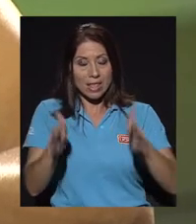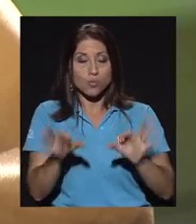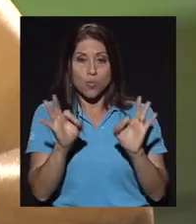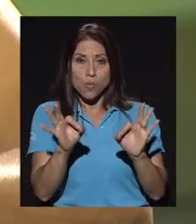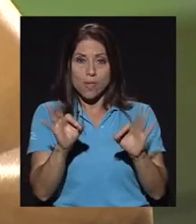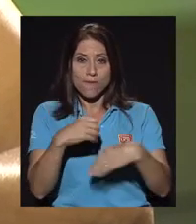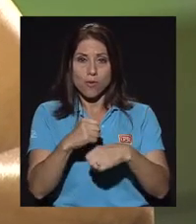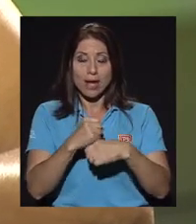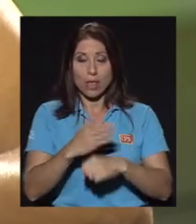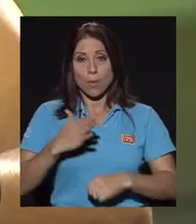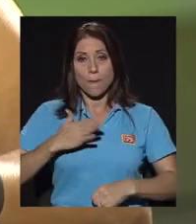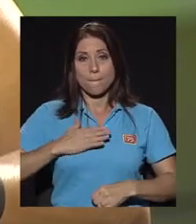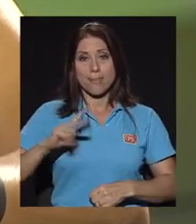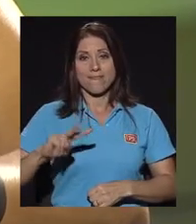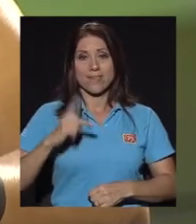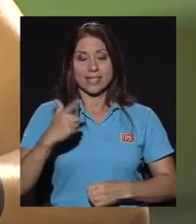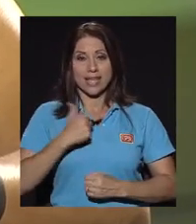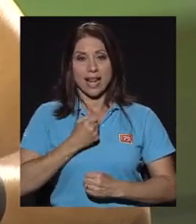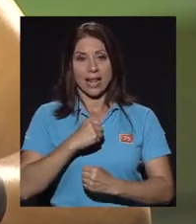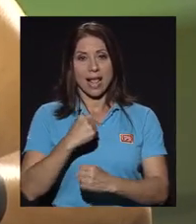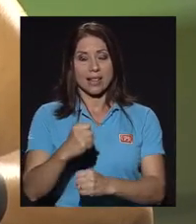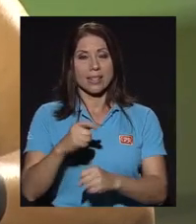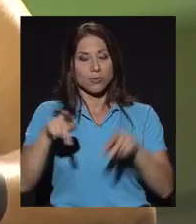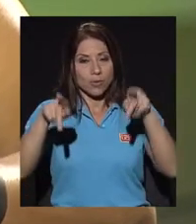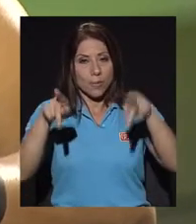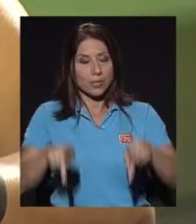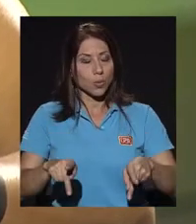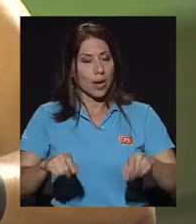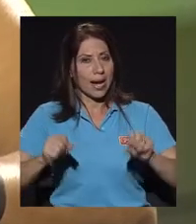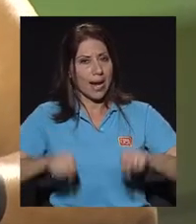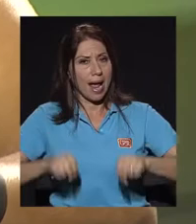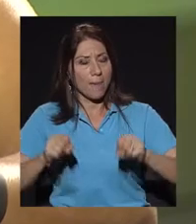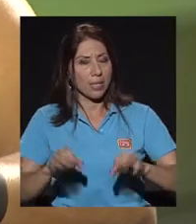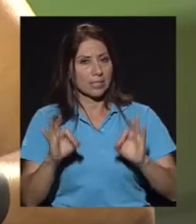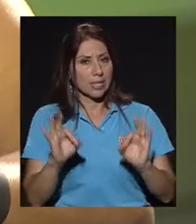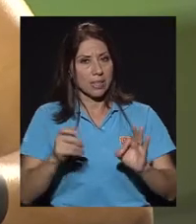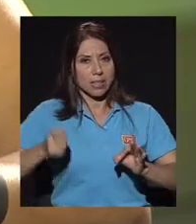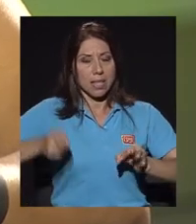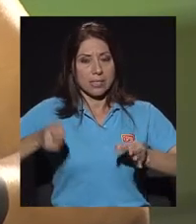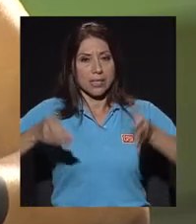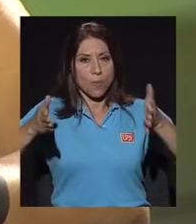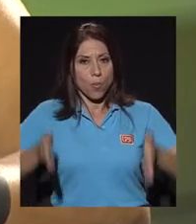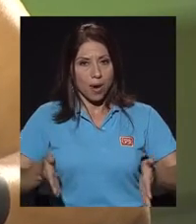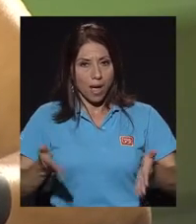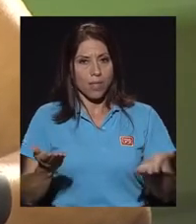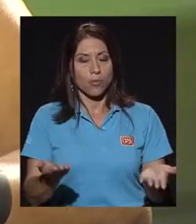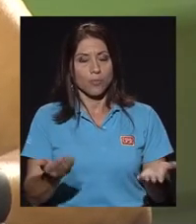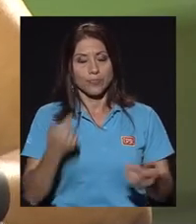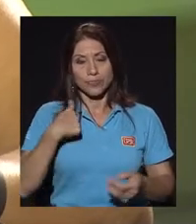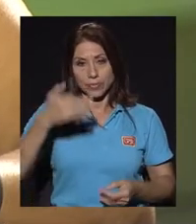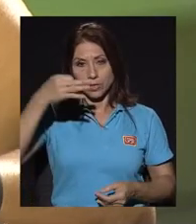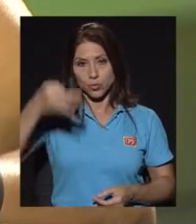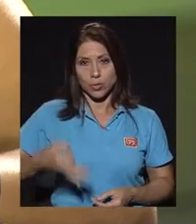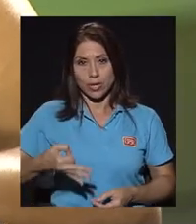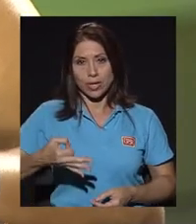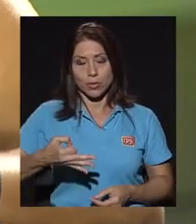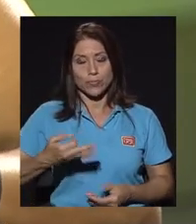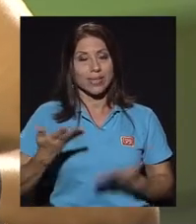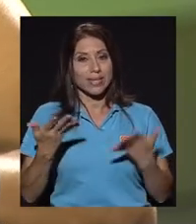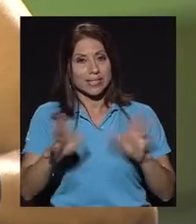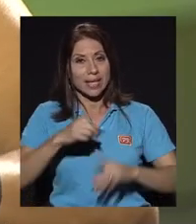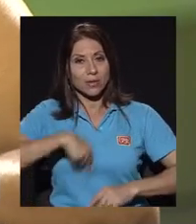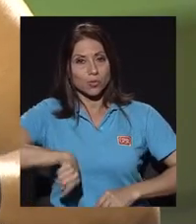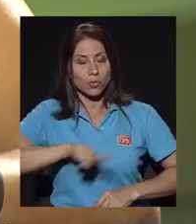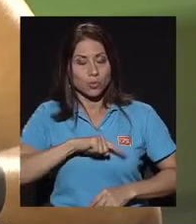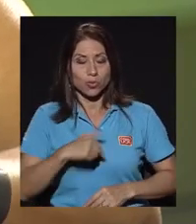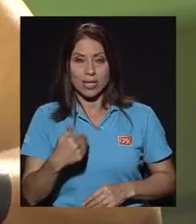Mi vicealcalde, yo creo que es una persona de gran capacidad, es abogado, y yo creo que tenemos ya